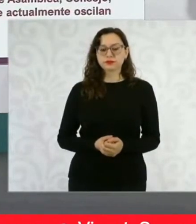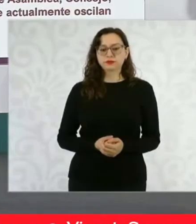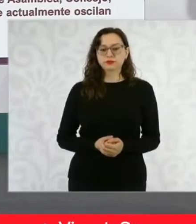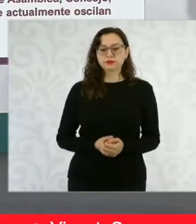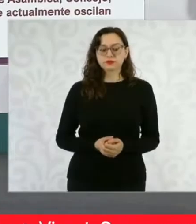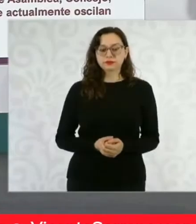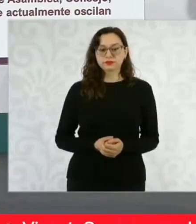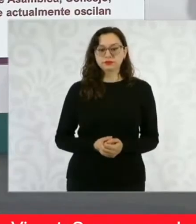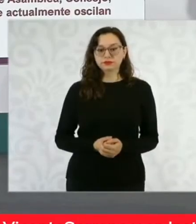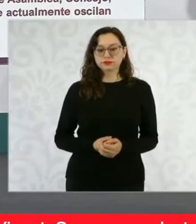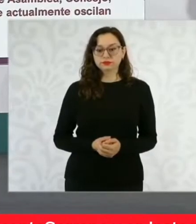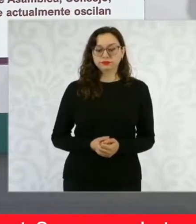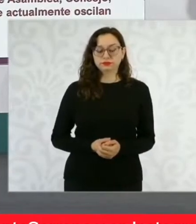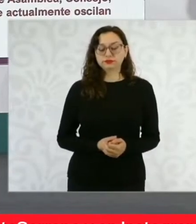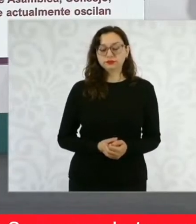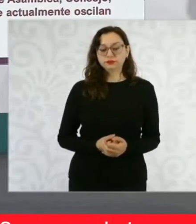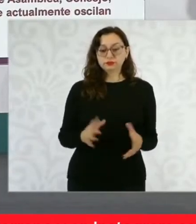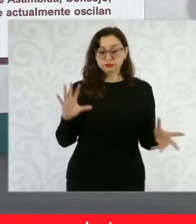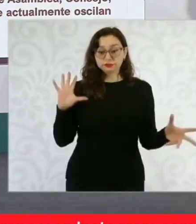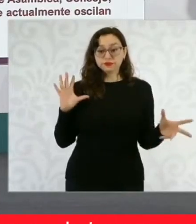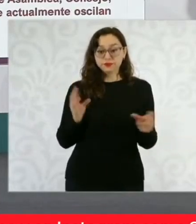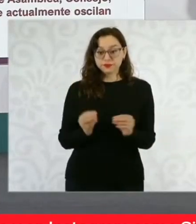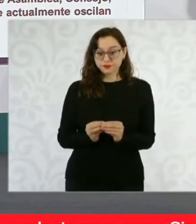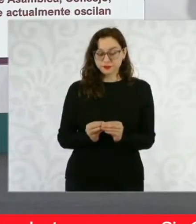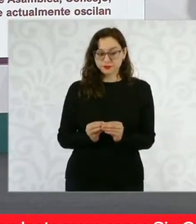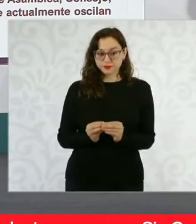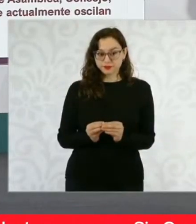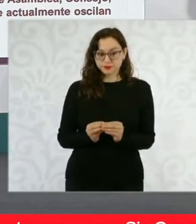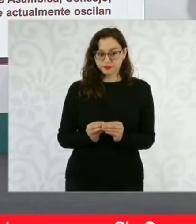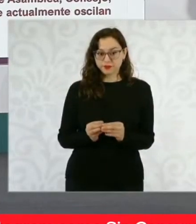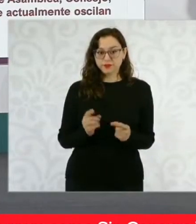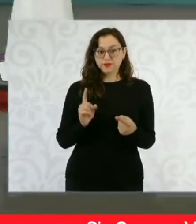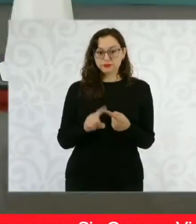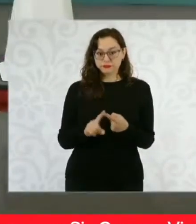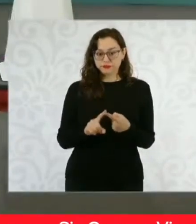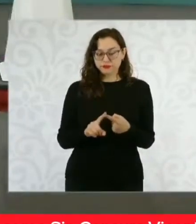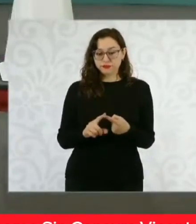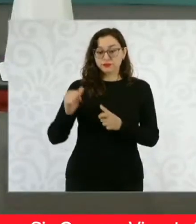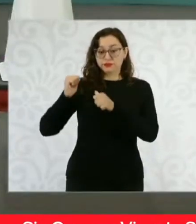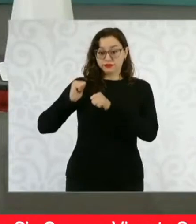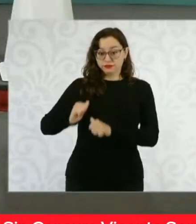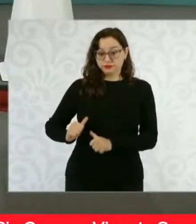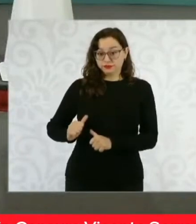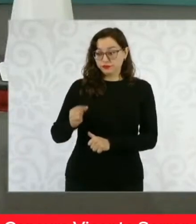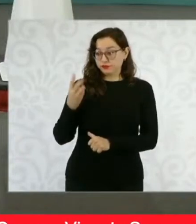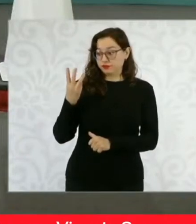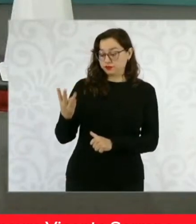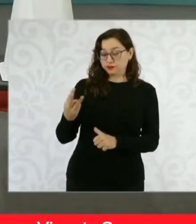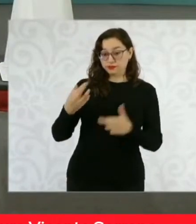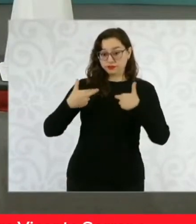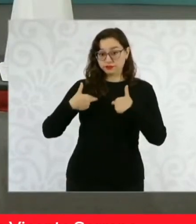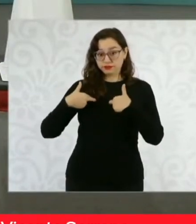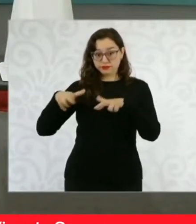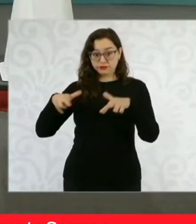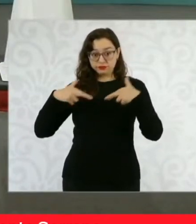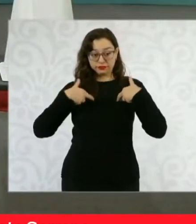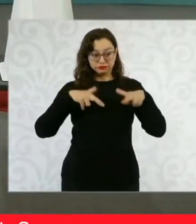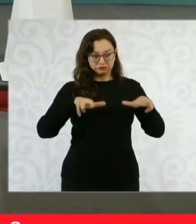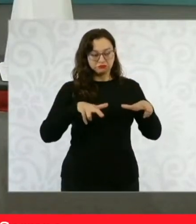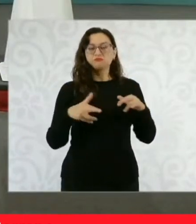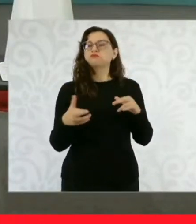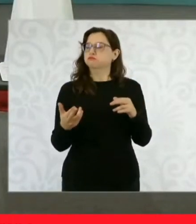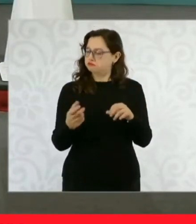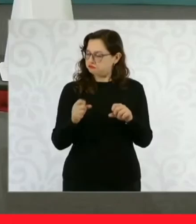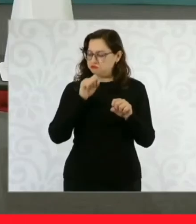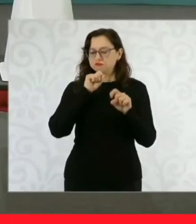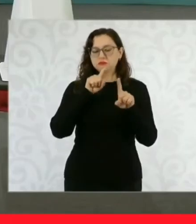Un resumen de lo que acabo de decir. Se respeta el tripartismo paritario en los órganos de gobierno del